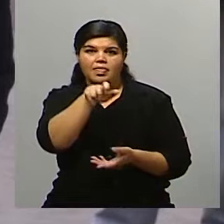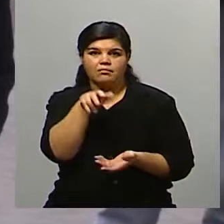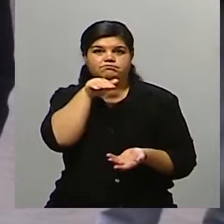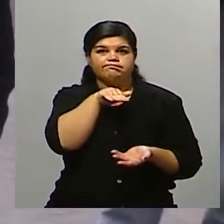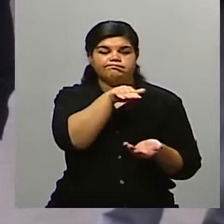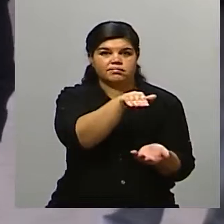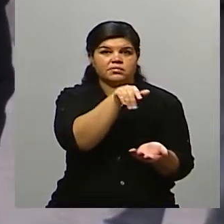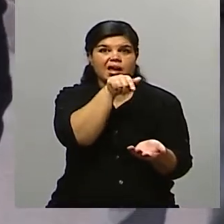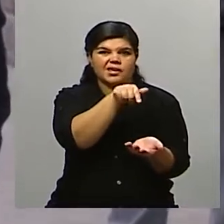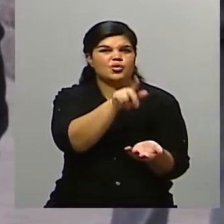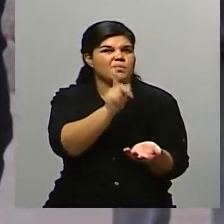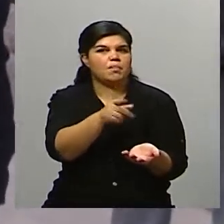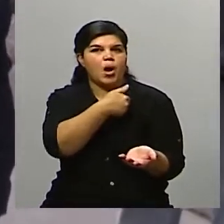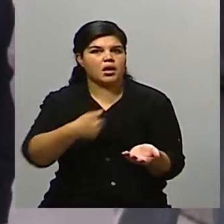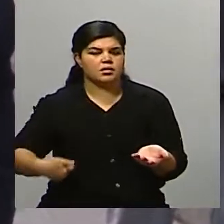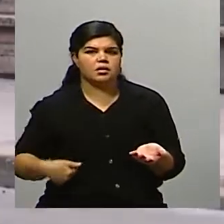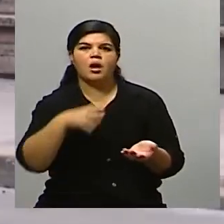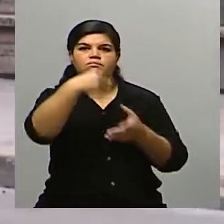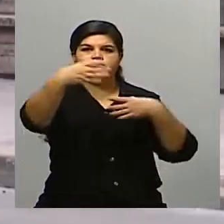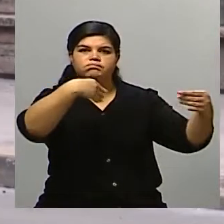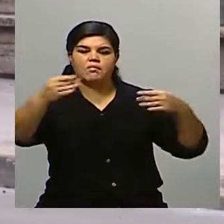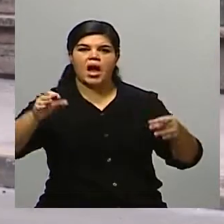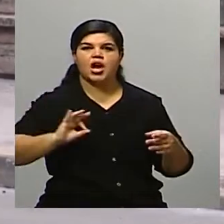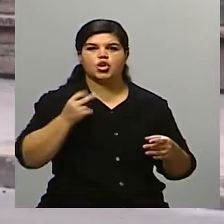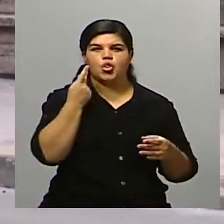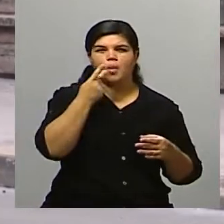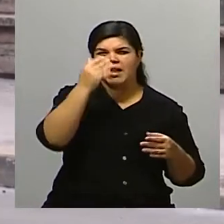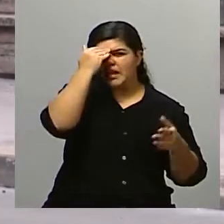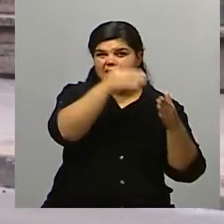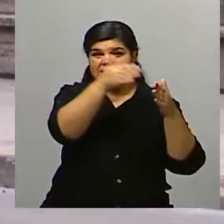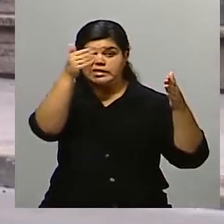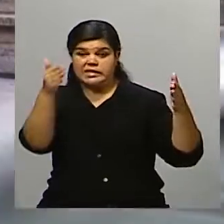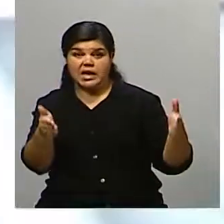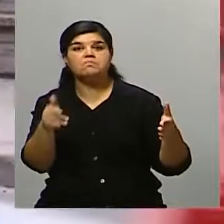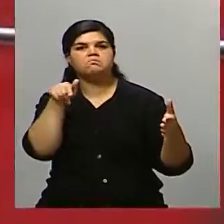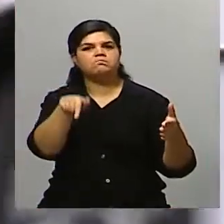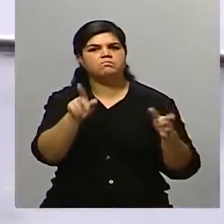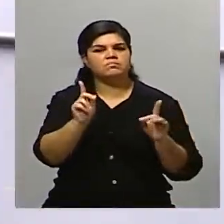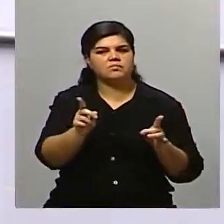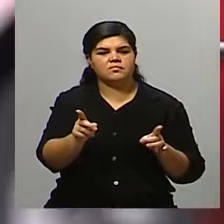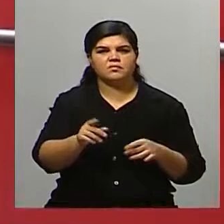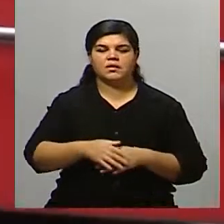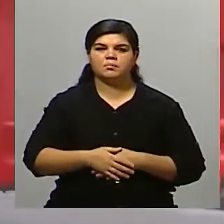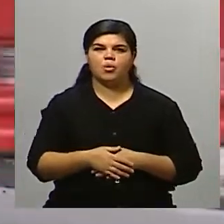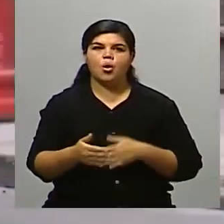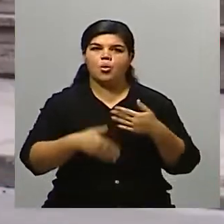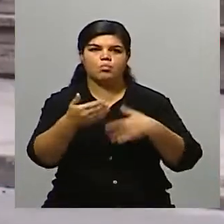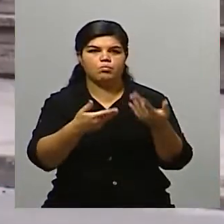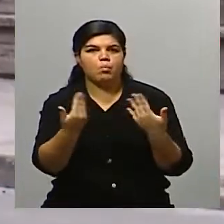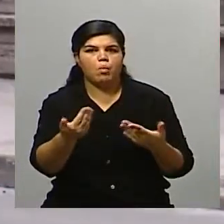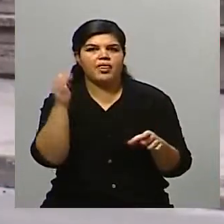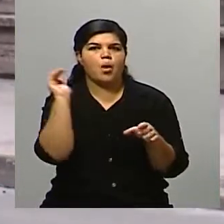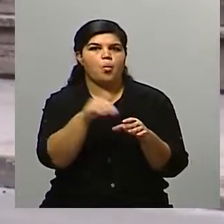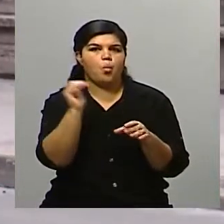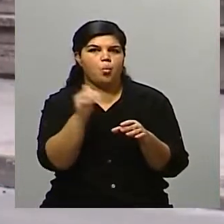hubieron vastos ejemplos o pruebas de que la verdad es que existía una sustentabilidad en el sistema previsional